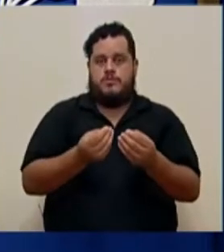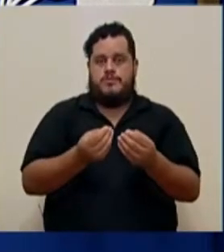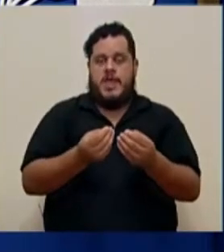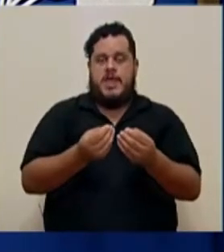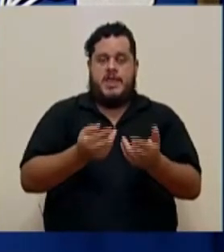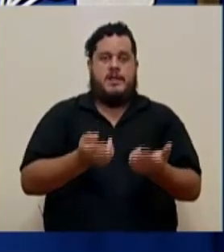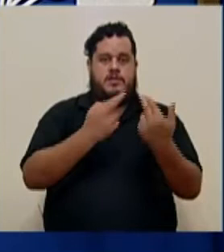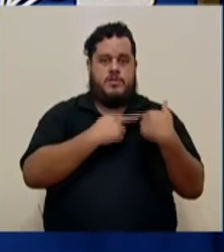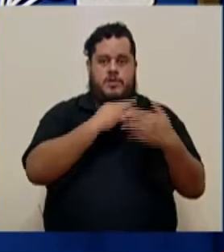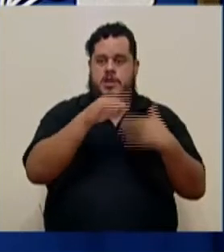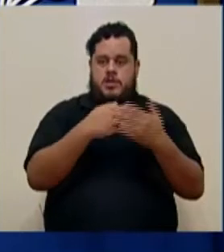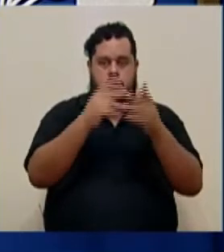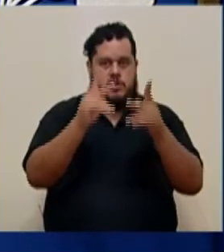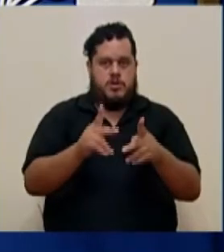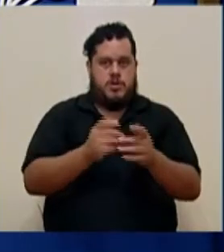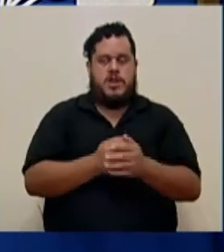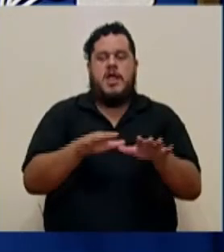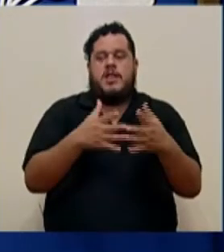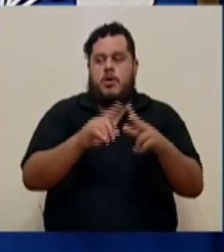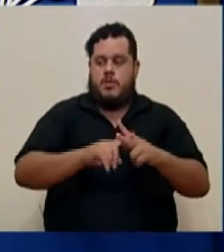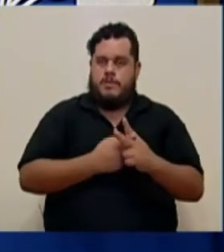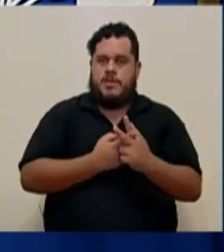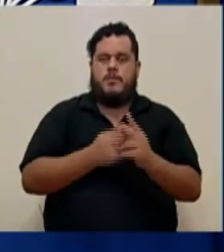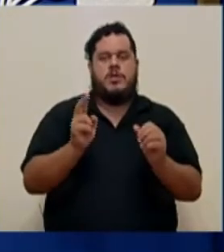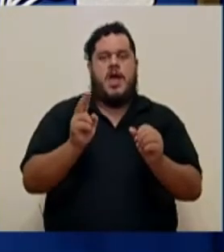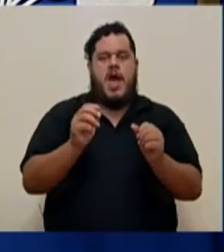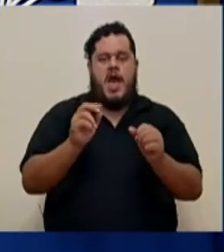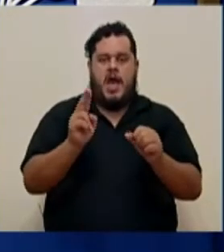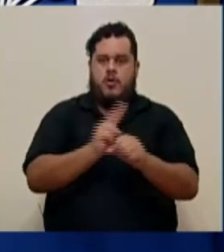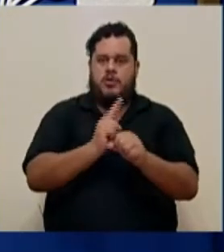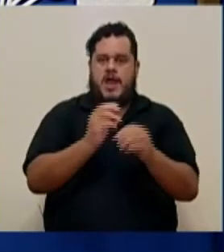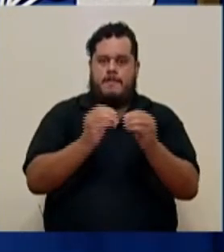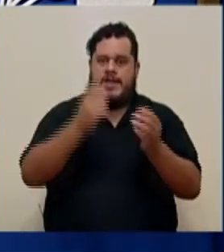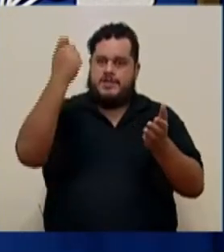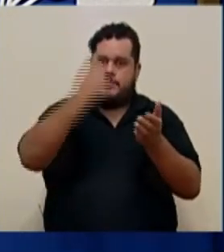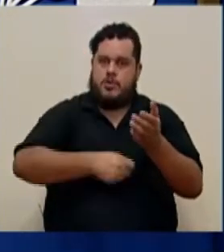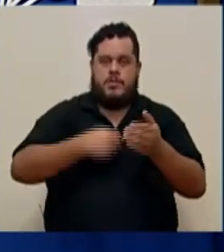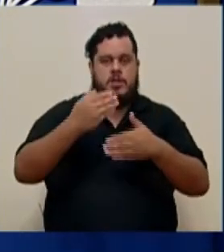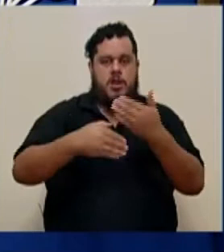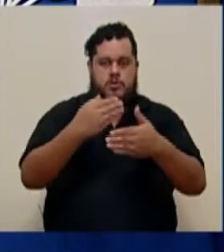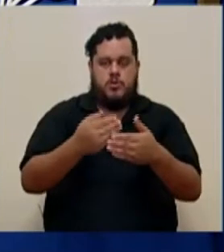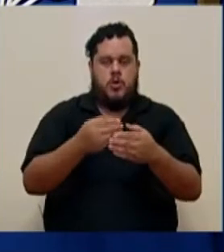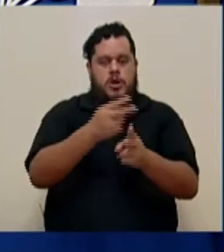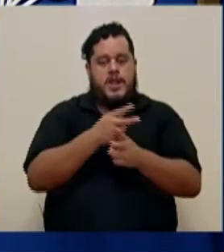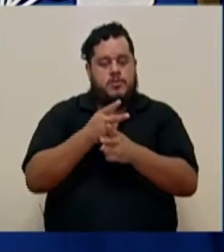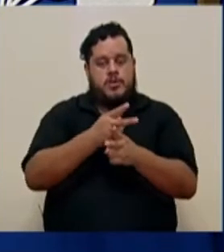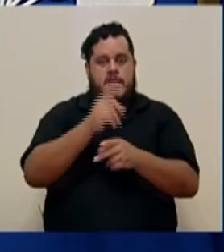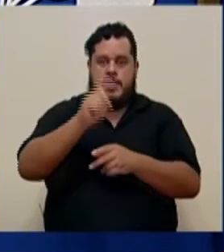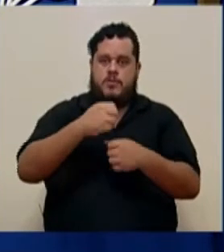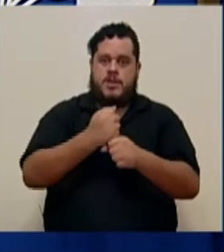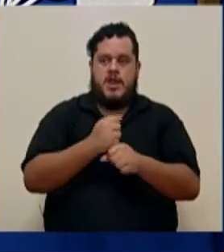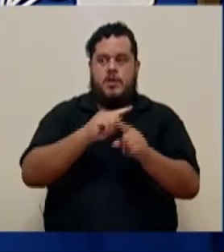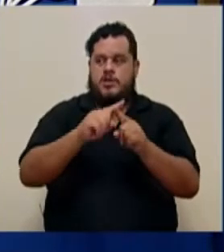la responsabilidad de todas las personas, de cómo empecemos a aplicar todavía más rigurosamente los protocolos, las supervisiones que tenemos que hacer en los diferentes recintos